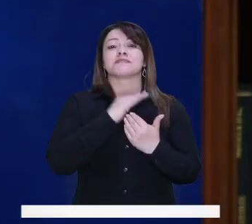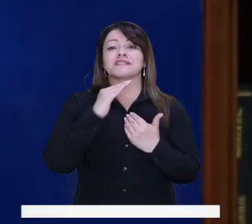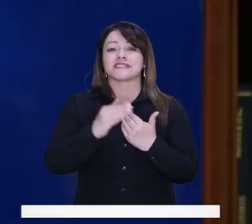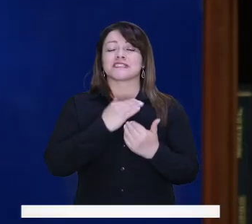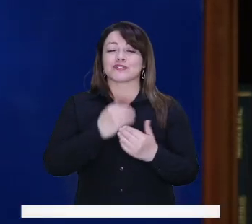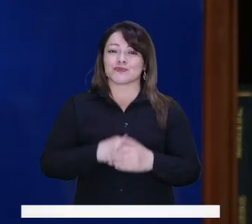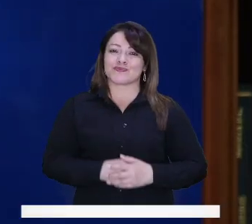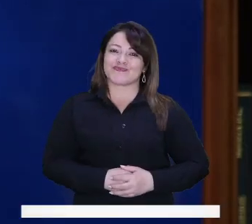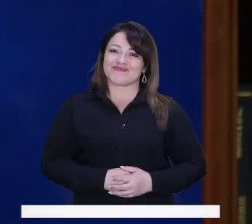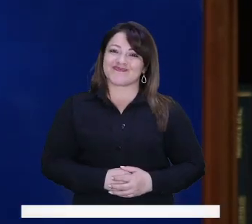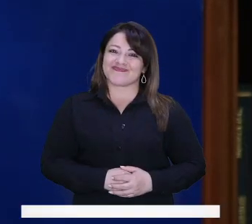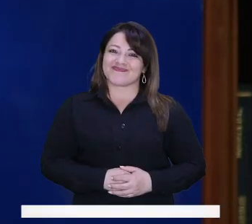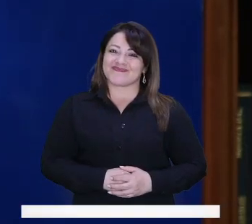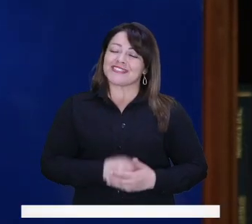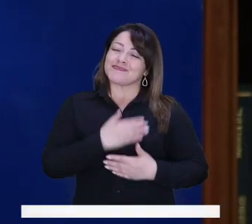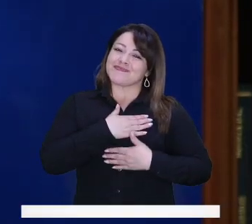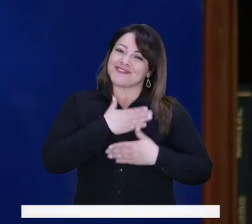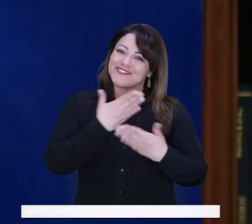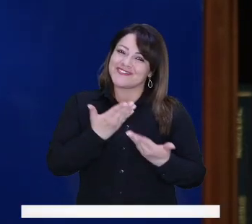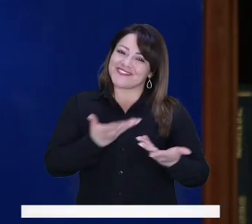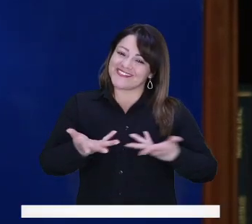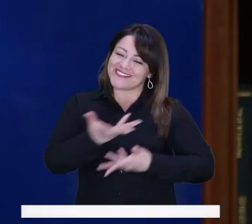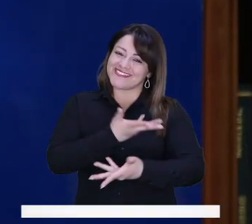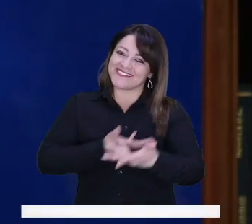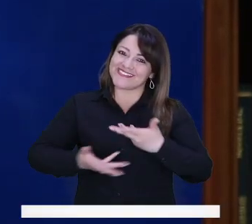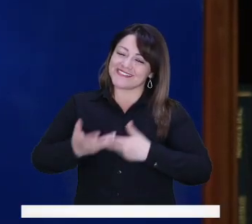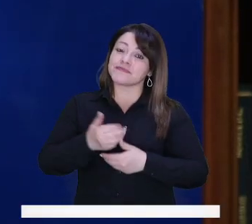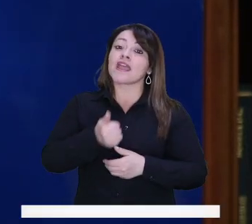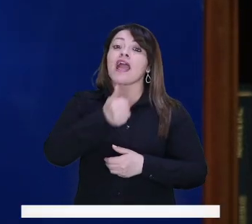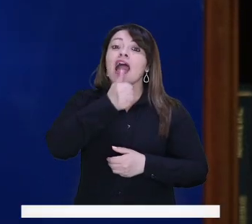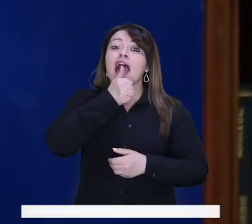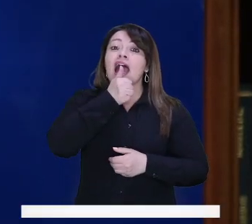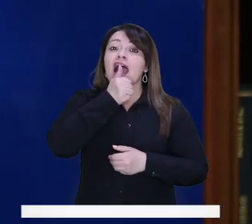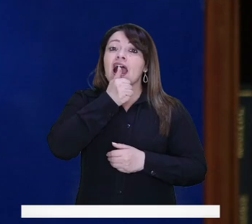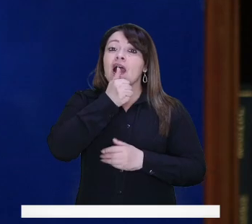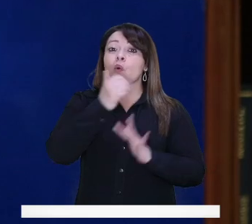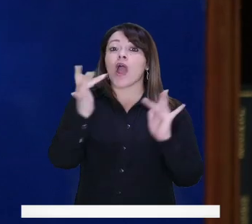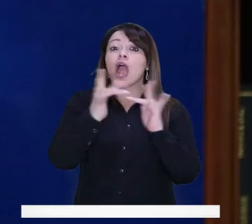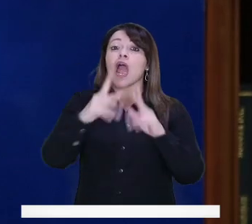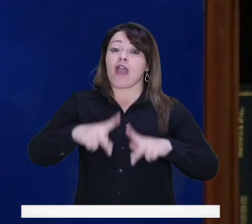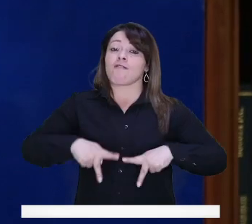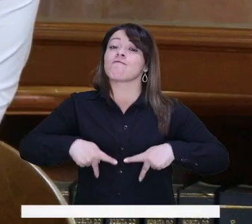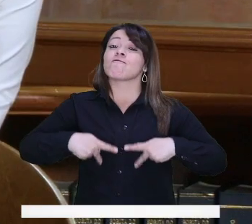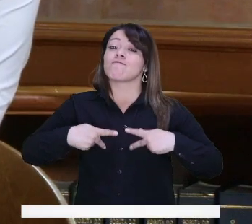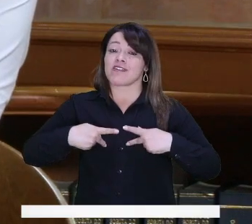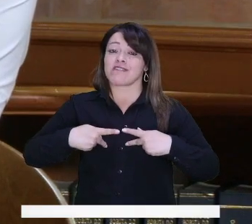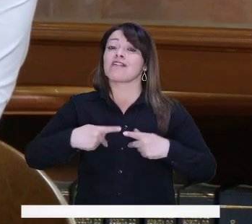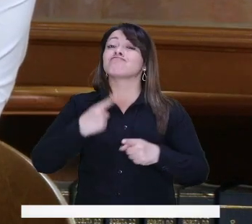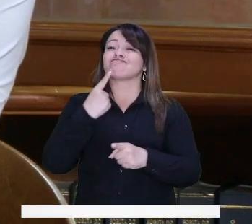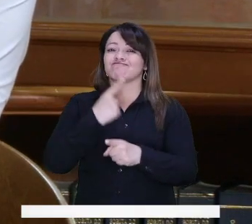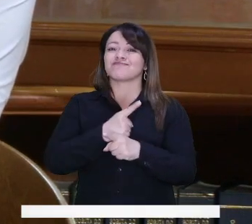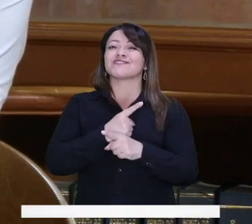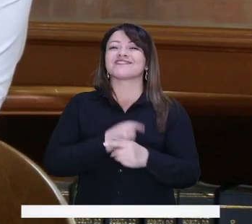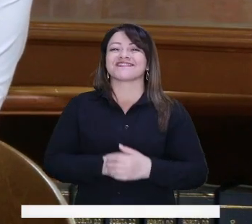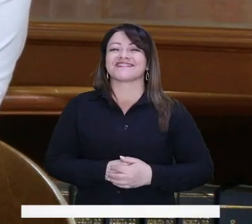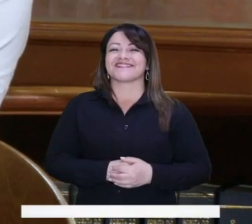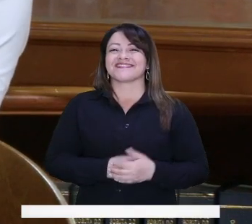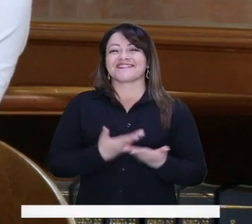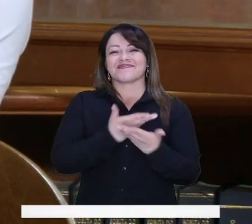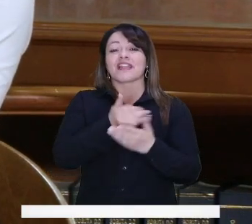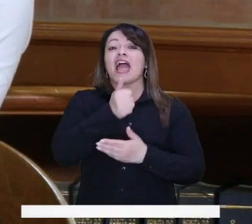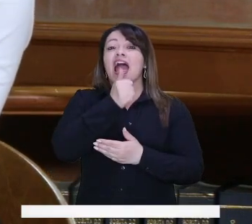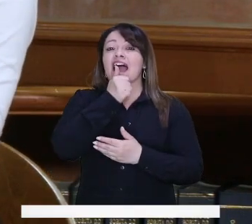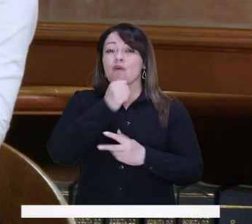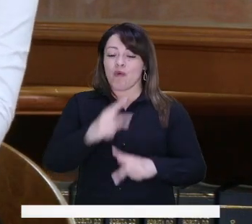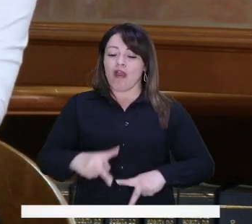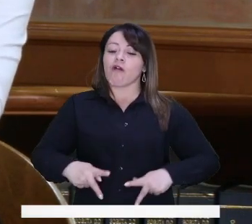por invitarnos, y aquí complacidos de este diálogo, decir que el agua es la vida. El agua es la vida. Y ustedes también